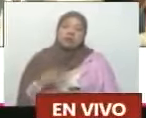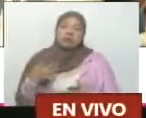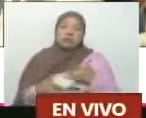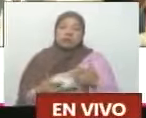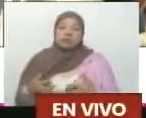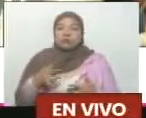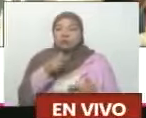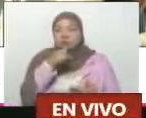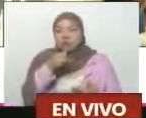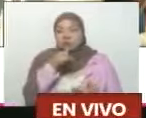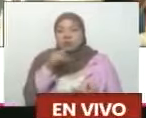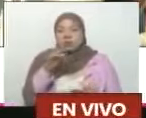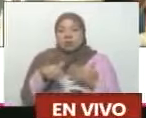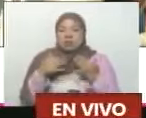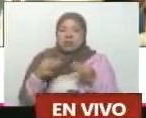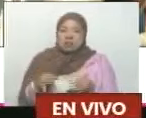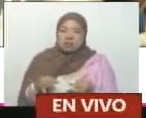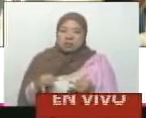pues.